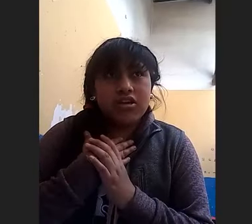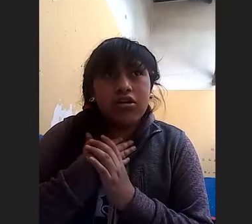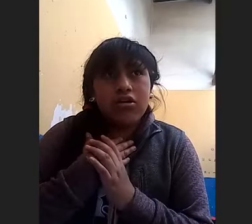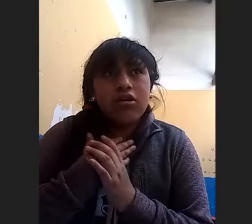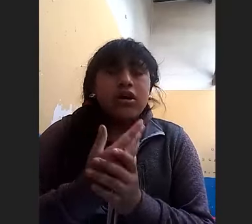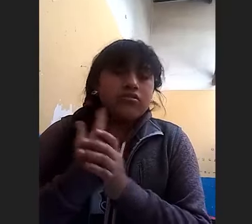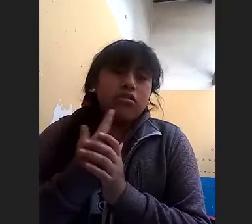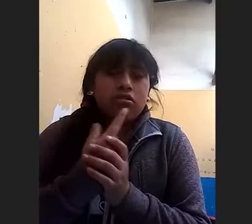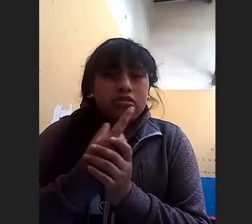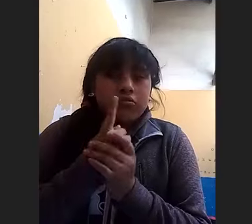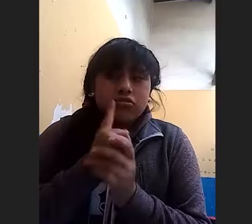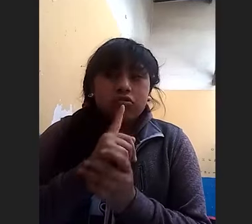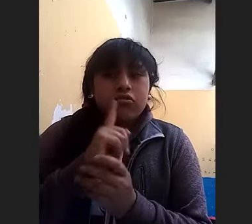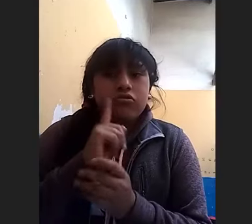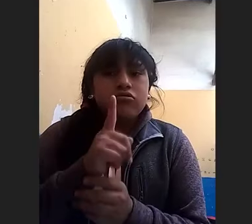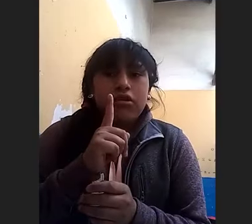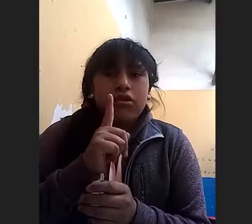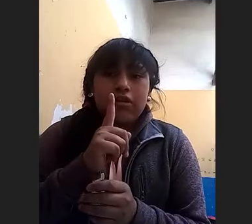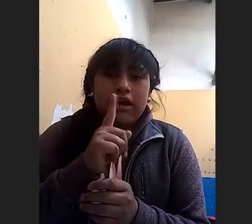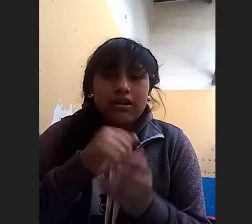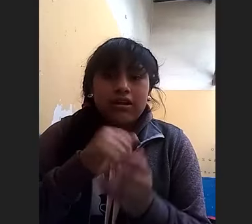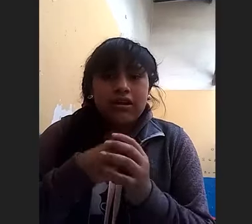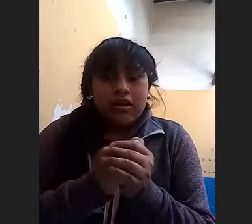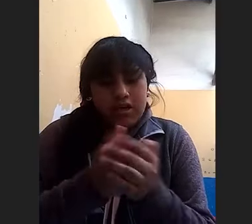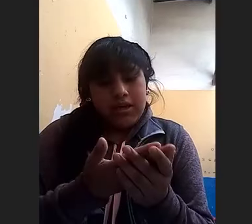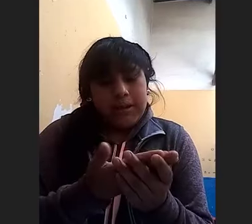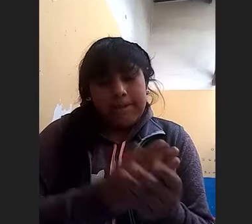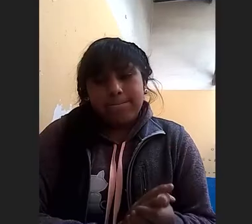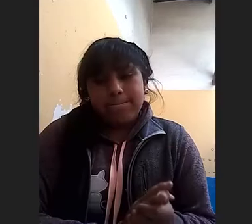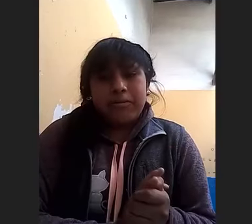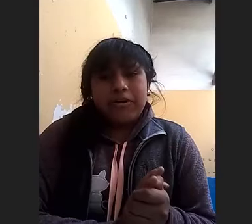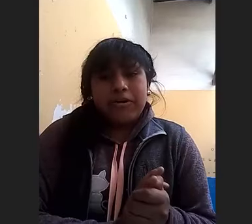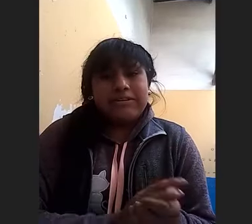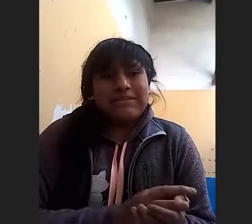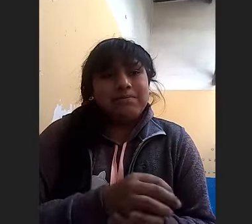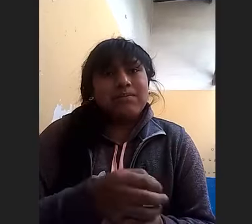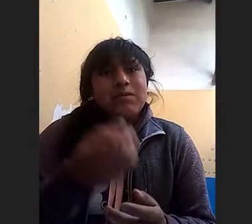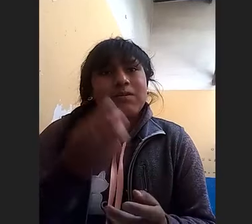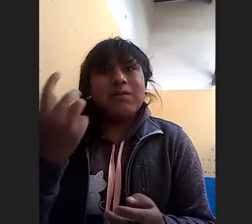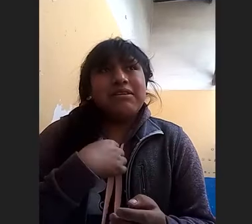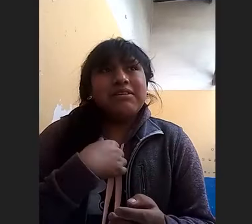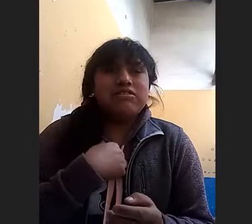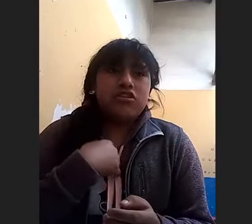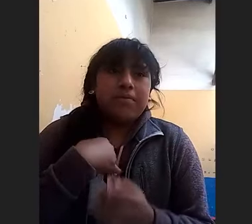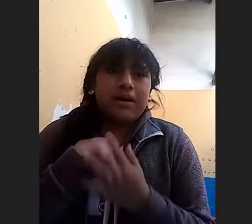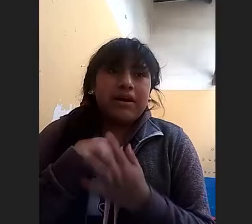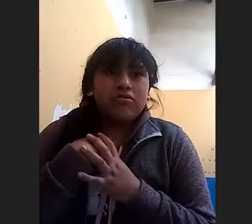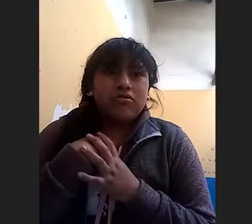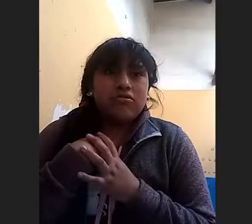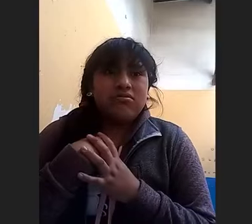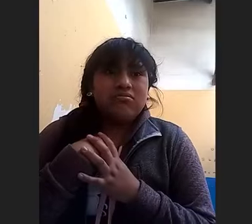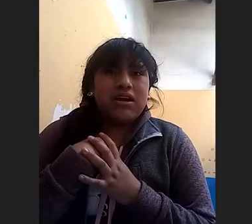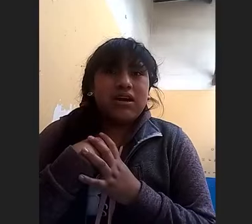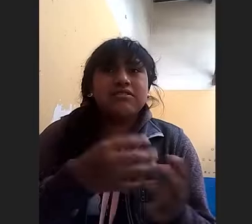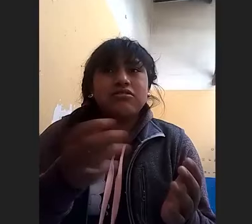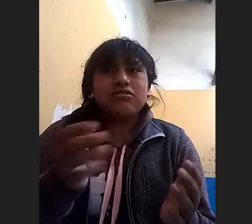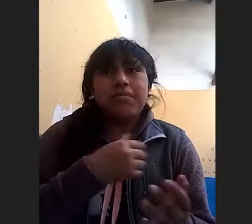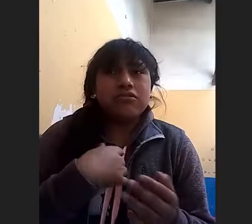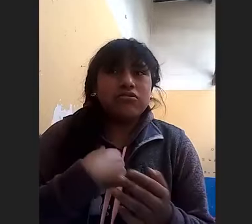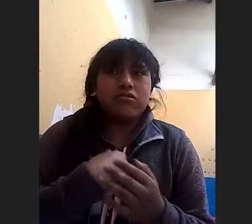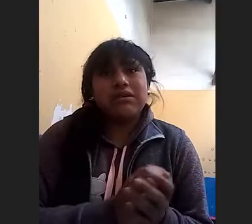cinco y sólo contamos con un celular pues uno a veces yo paso a